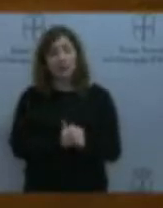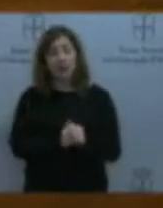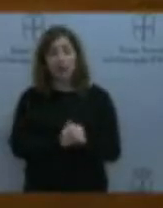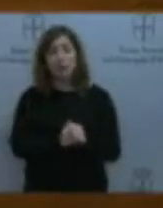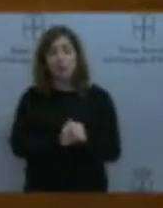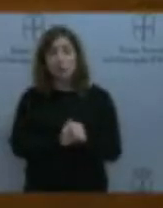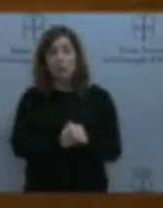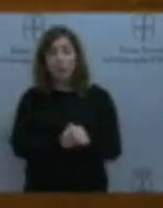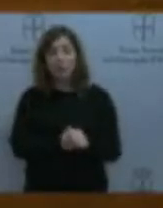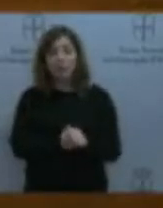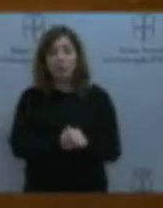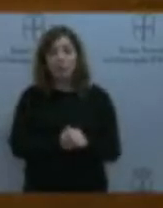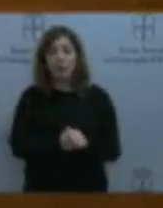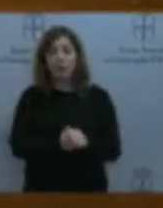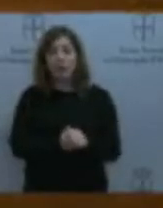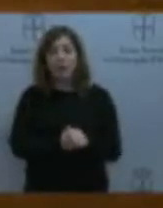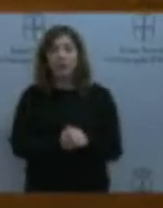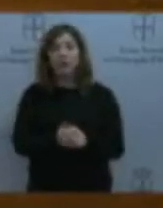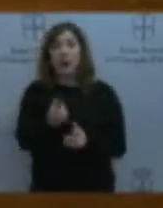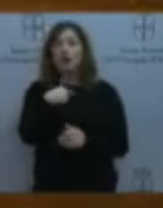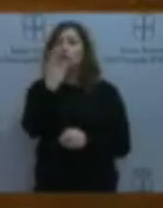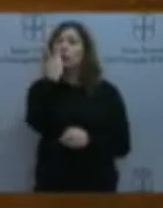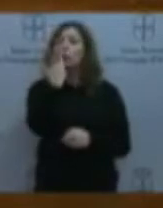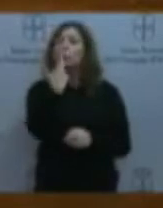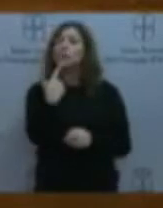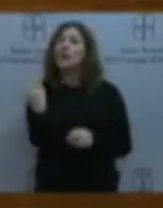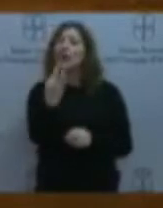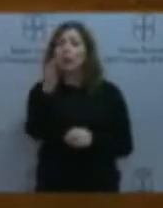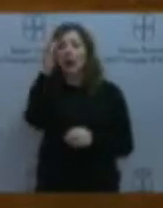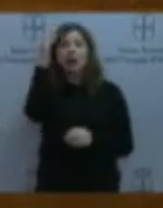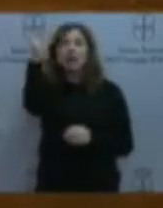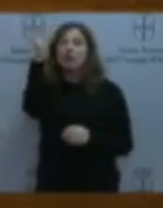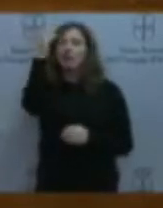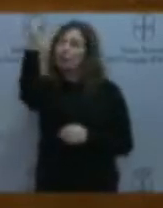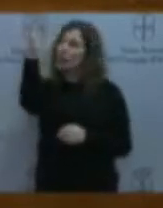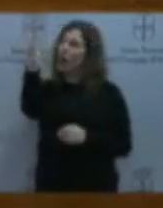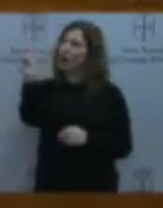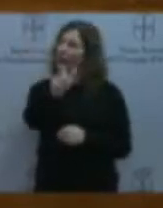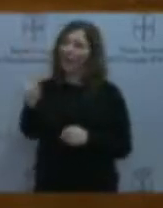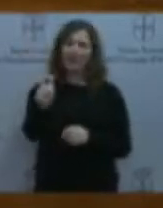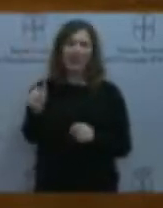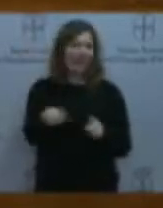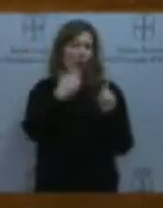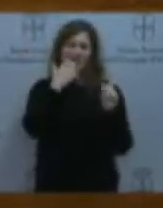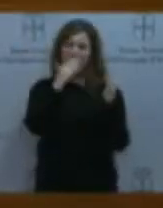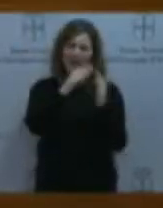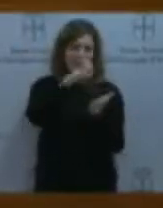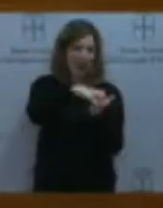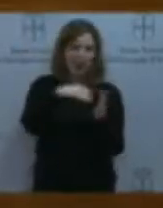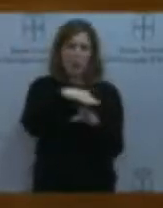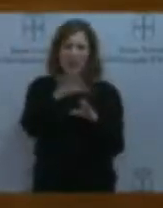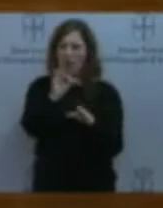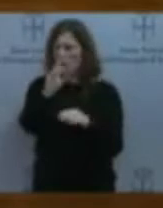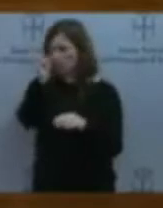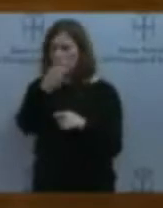lo que nos gustaría es que la gente sueñe con lo que quiera, sean casitas en la playa o cualquier otra cosa. En todo caso, se trata de que la